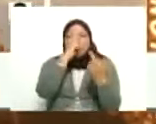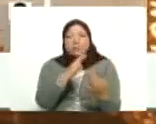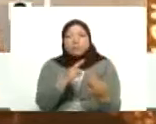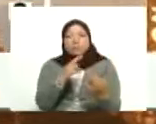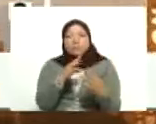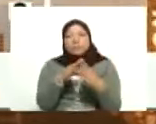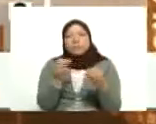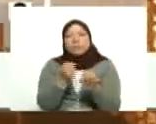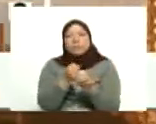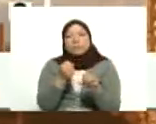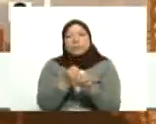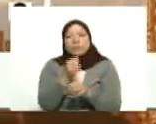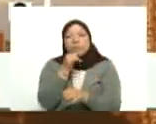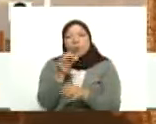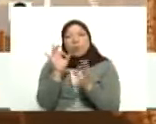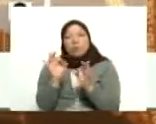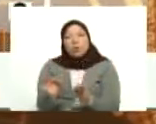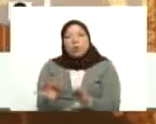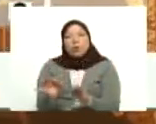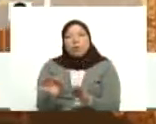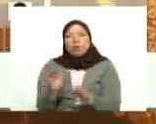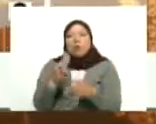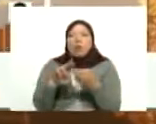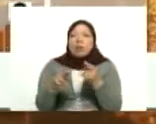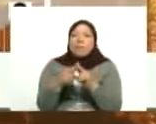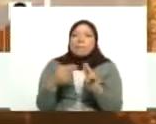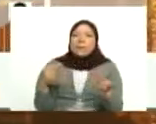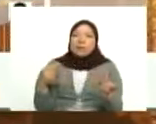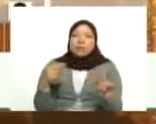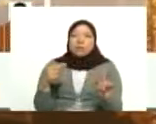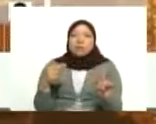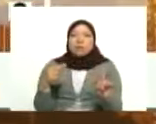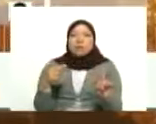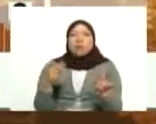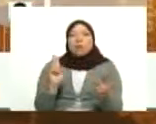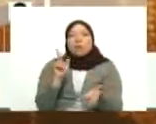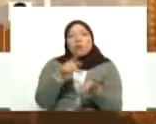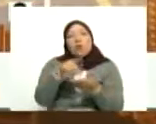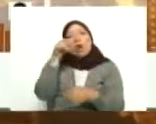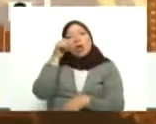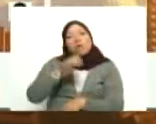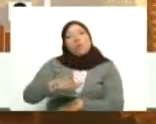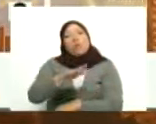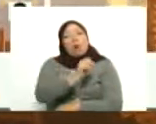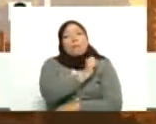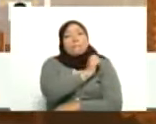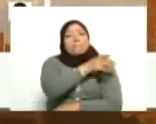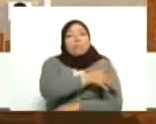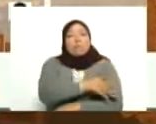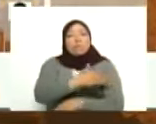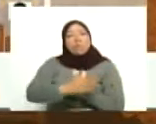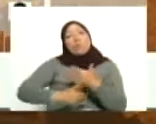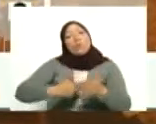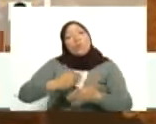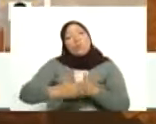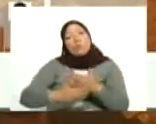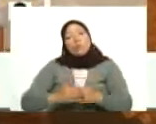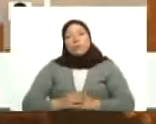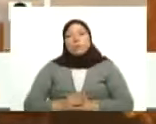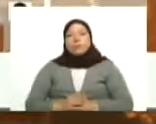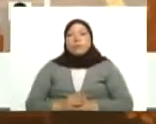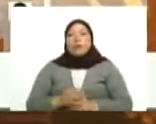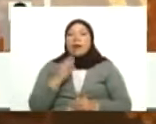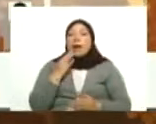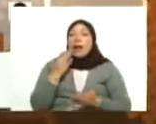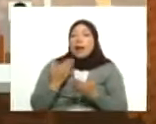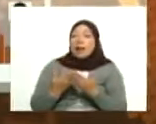un mundo que exige respeto a la paz y que va a estar del lado del pueblo palestino, pase lo que pase. Canciller,